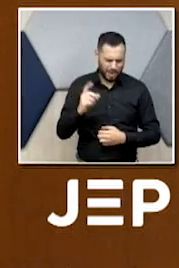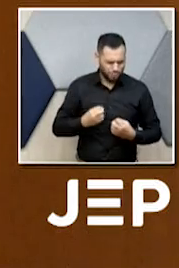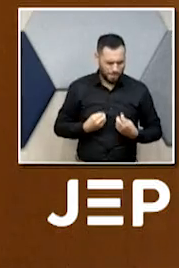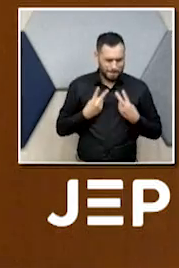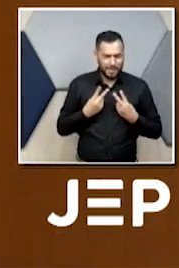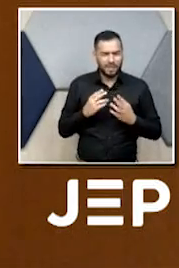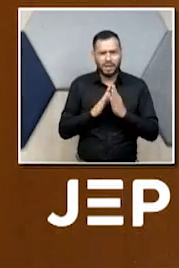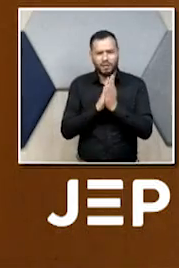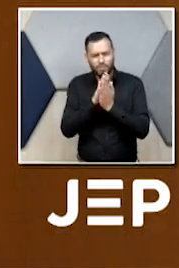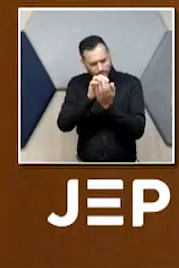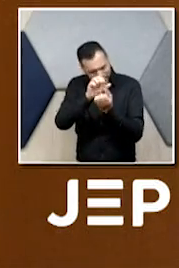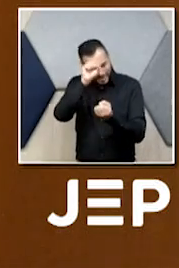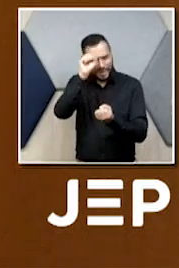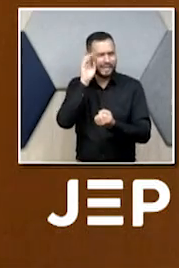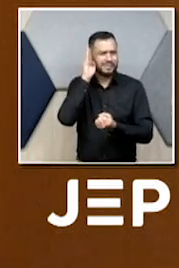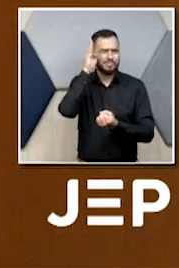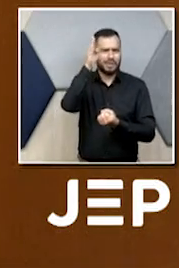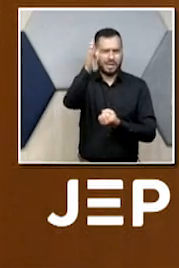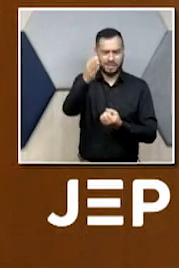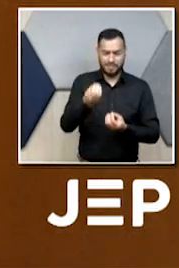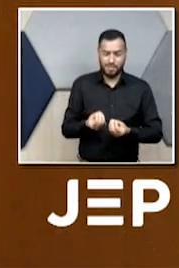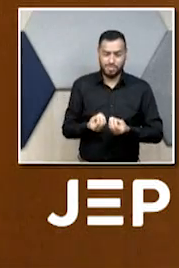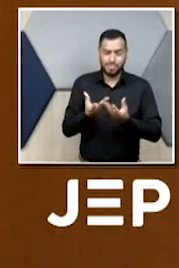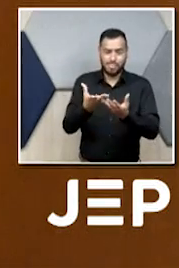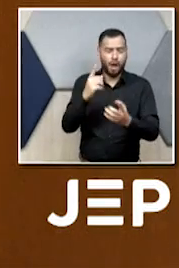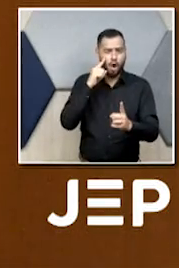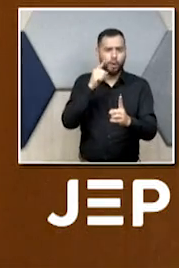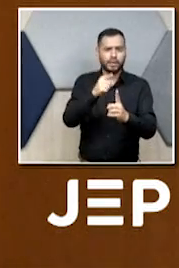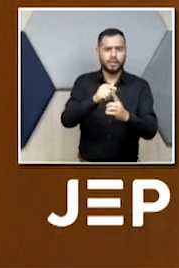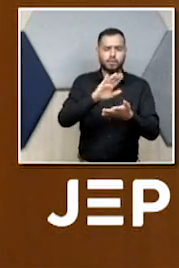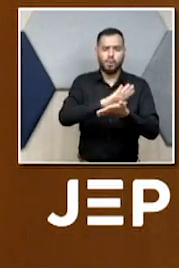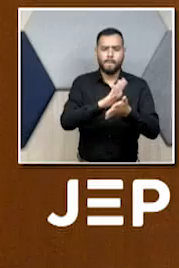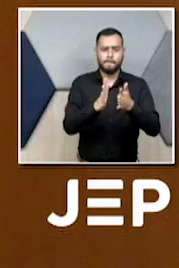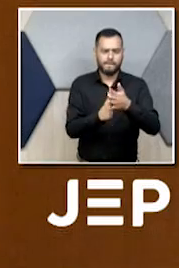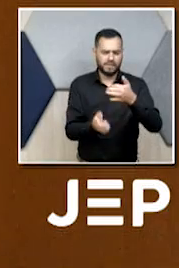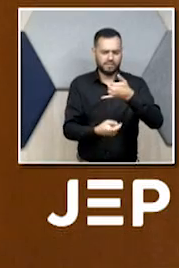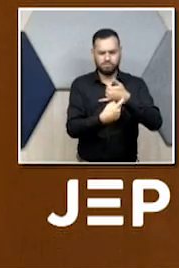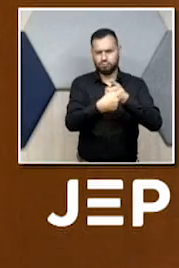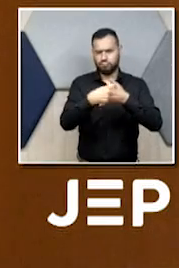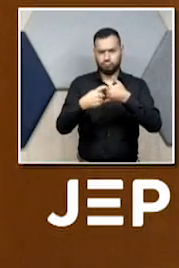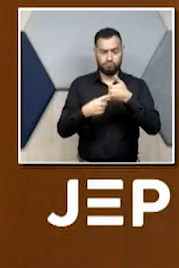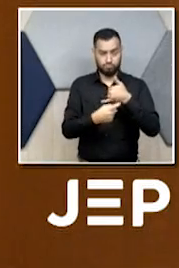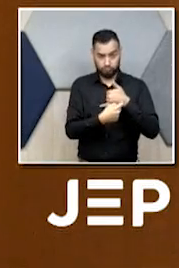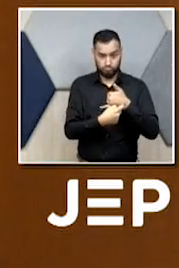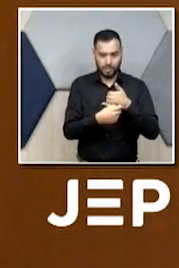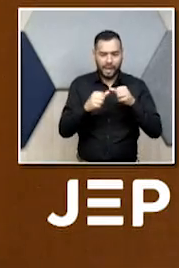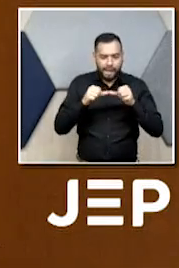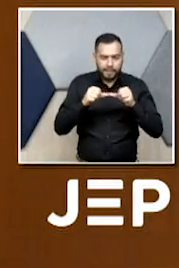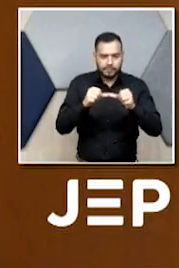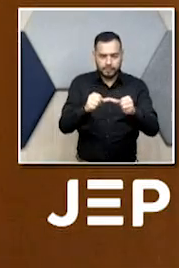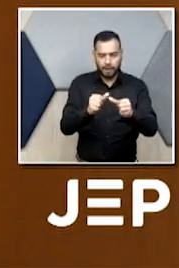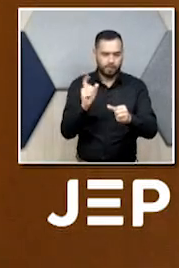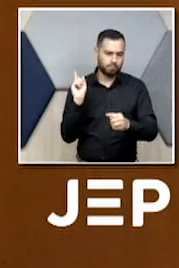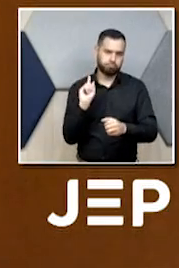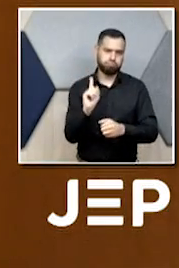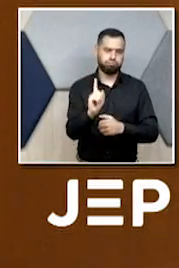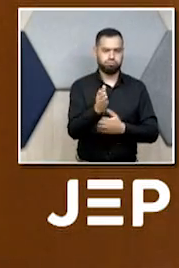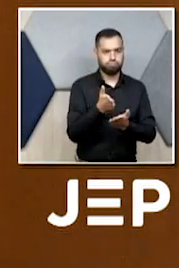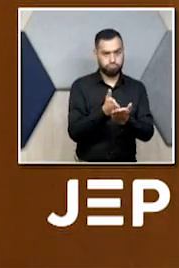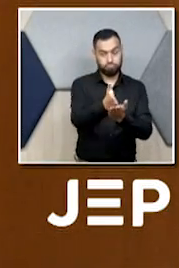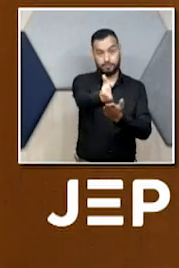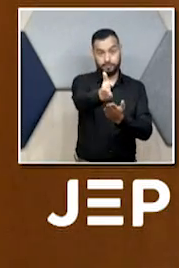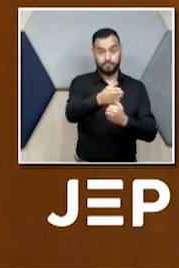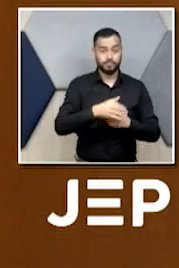estar aportando a una paz territorial, estable y duradera. La justicia